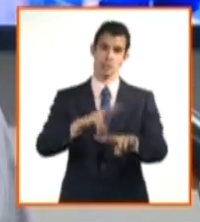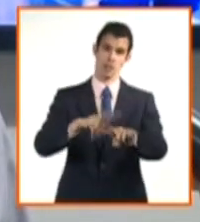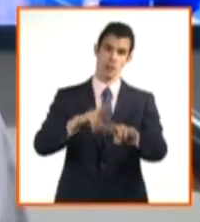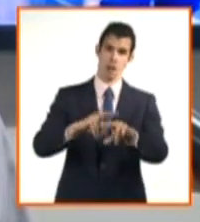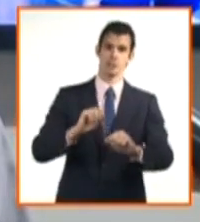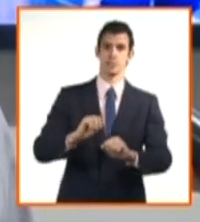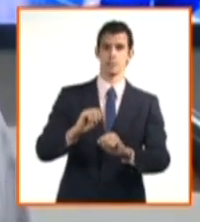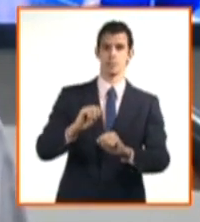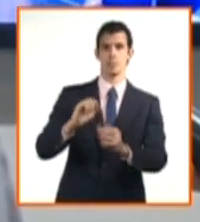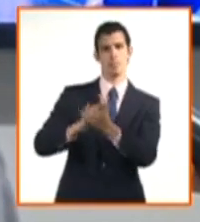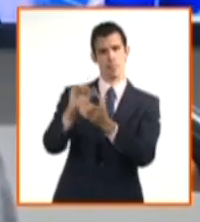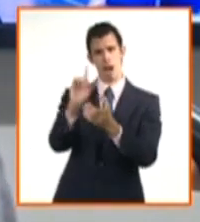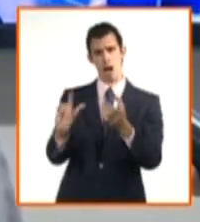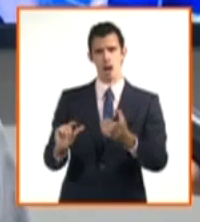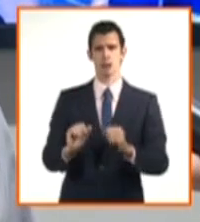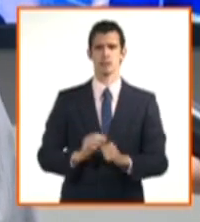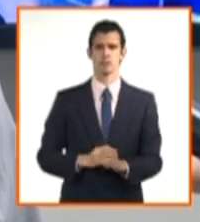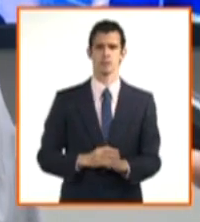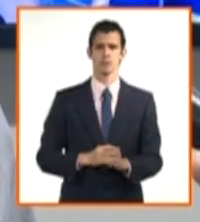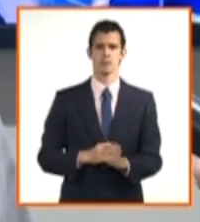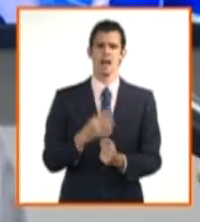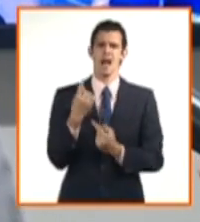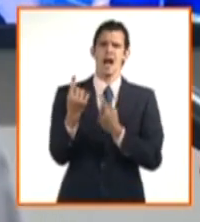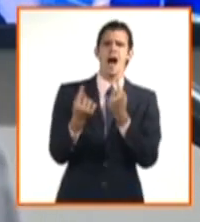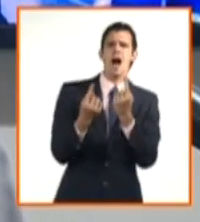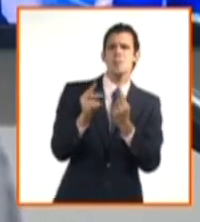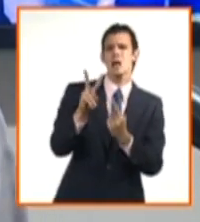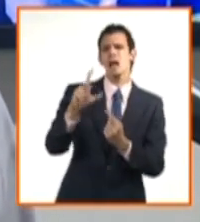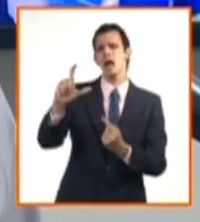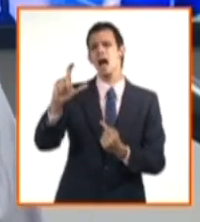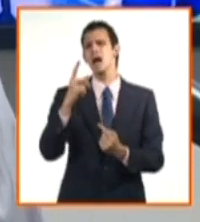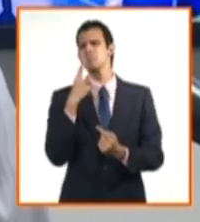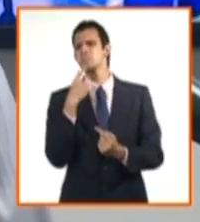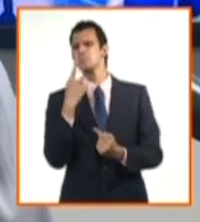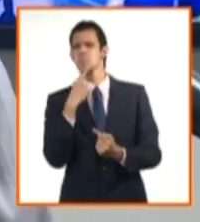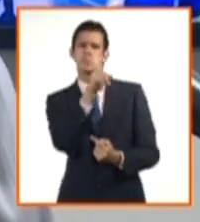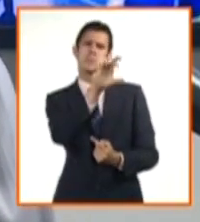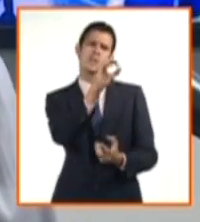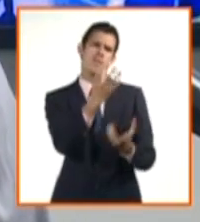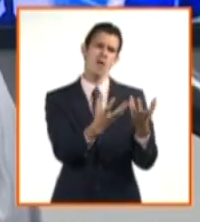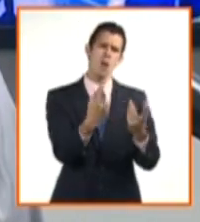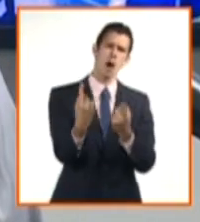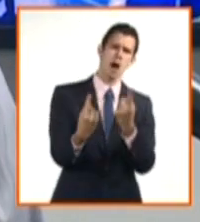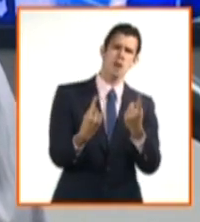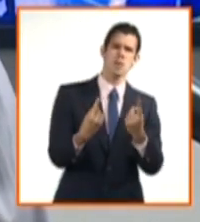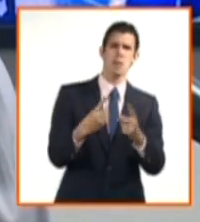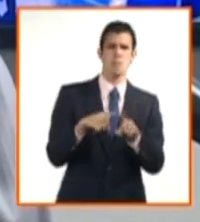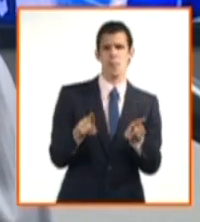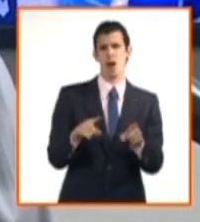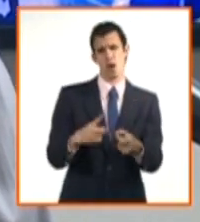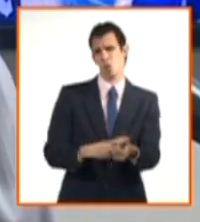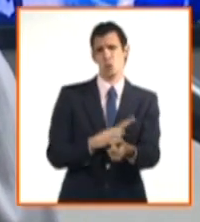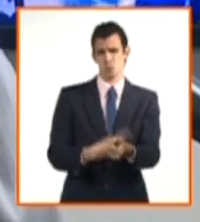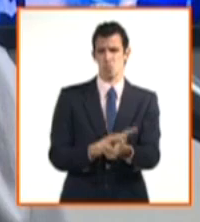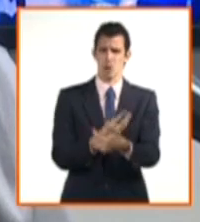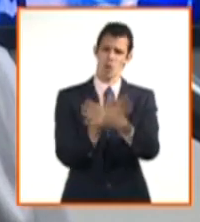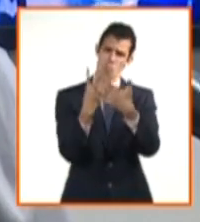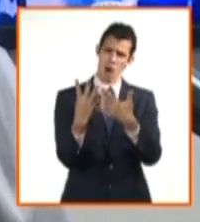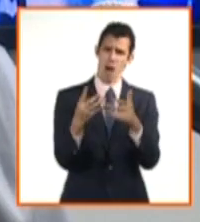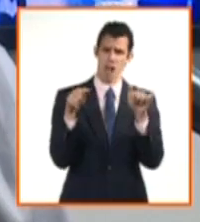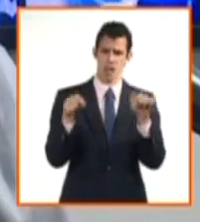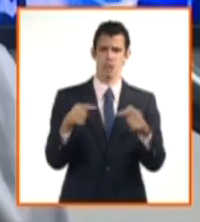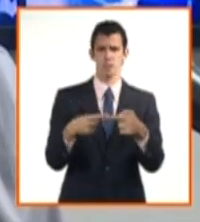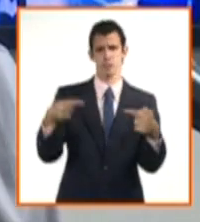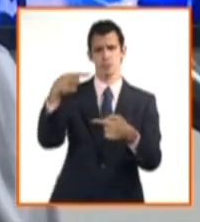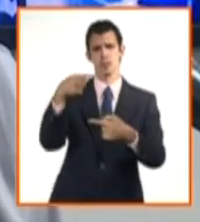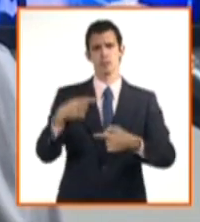en menor medida en alguna provincia en villa clara y sin fuego las normales pero siempre provocó algo pero activo concentrada